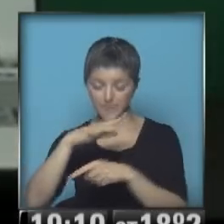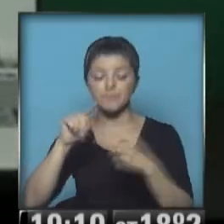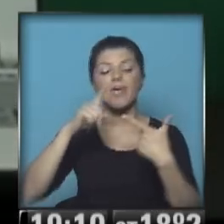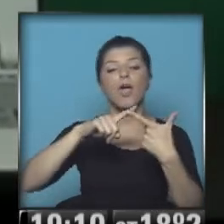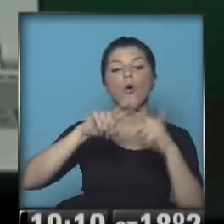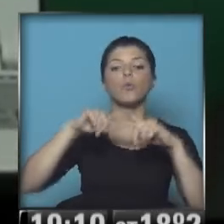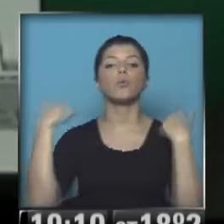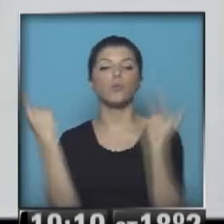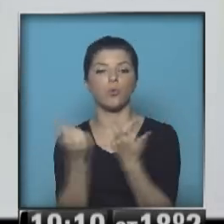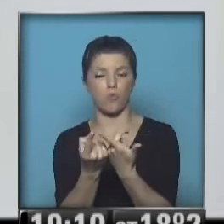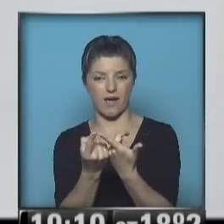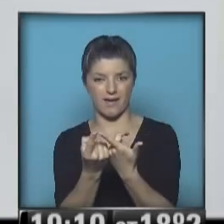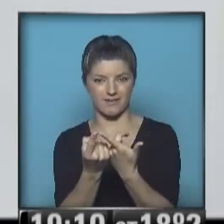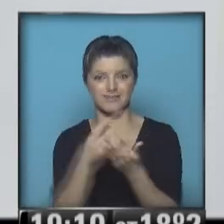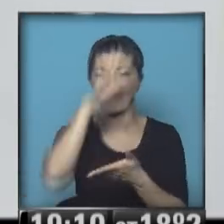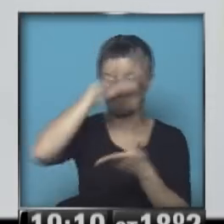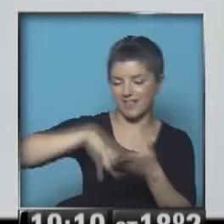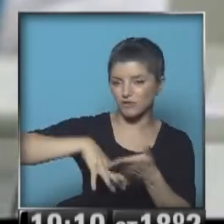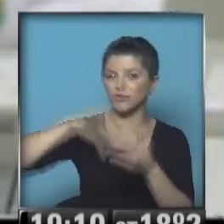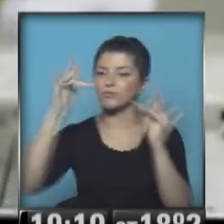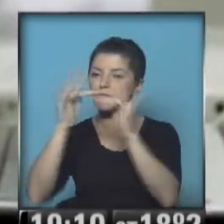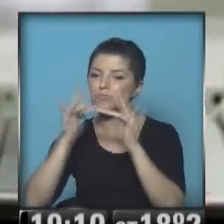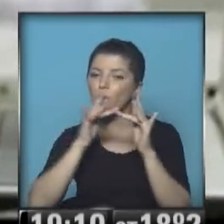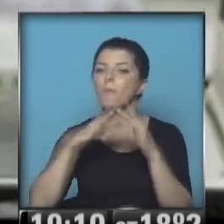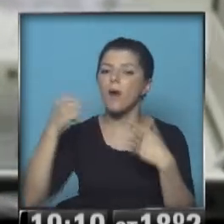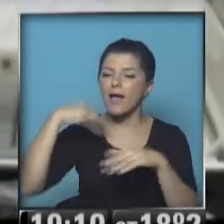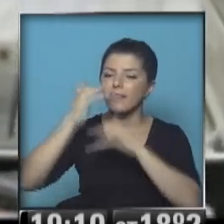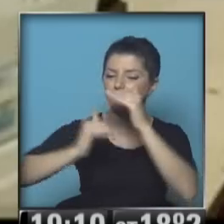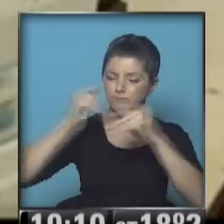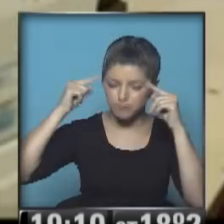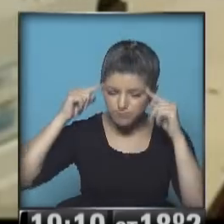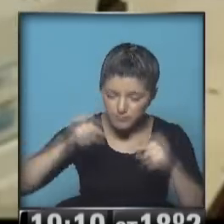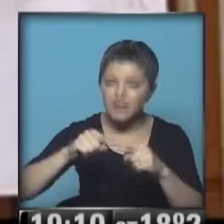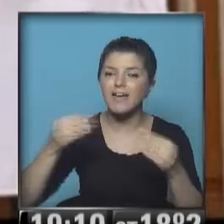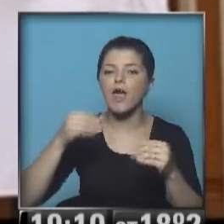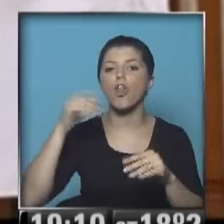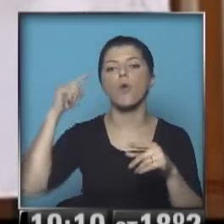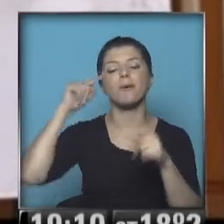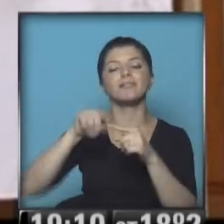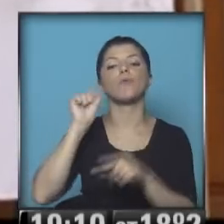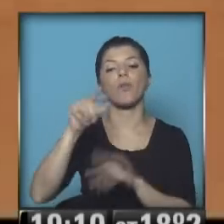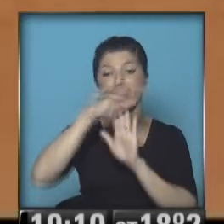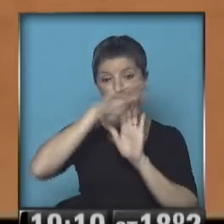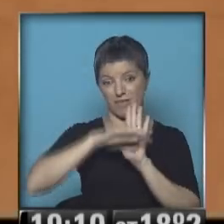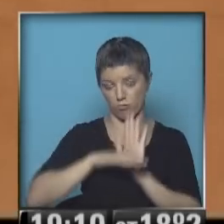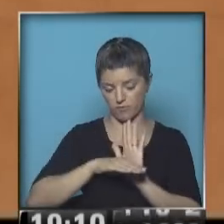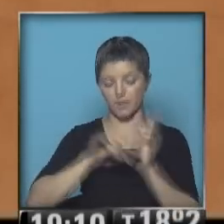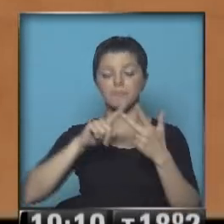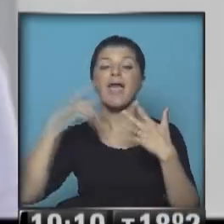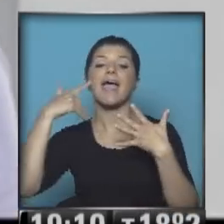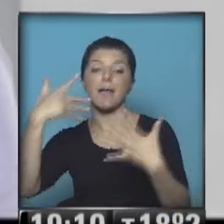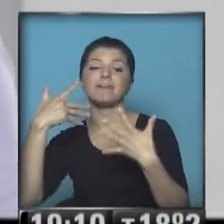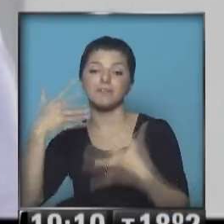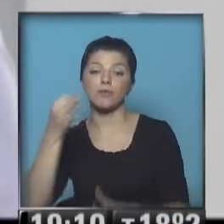entorno multimedial e hipertextual desarrollado para cumplir con los objetivos pedagógicos del nivel. La capacitación a